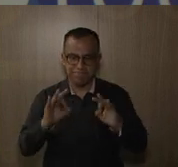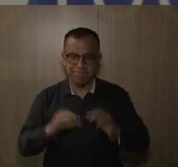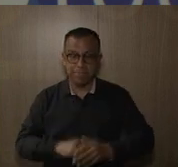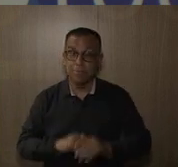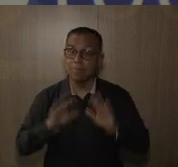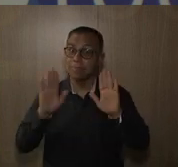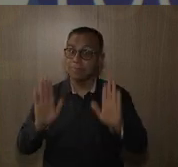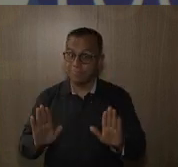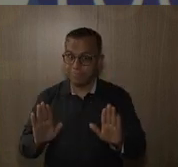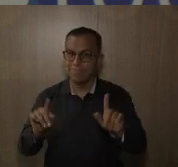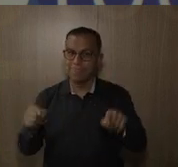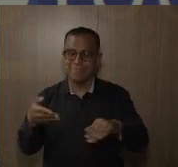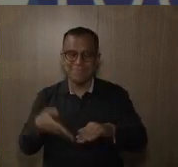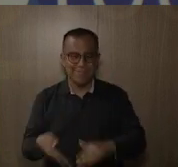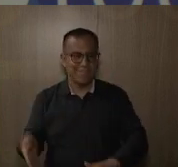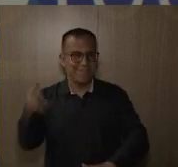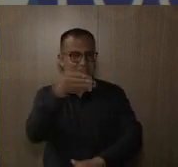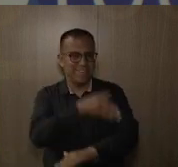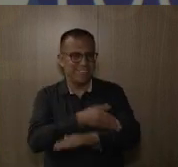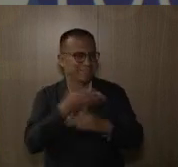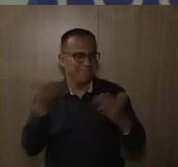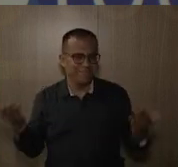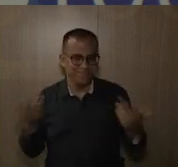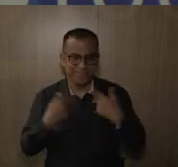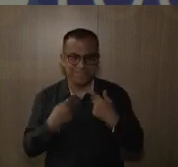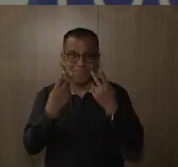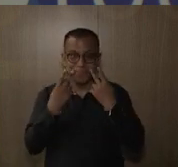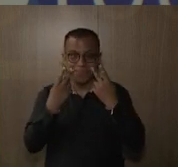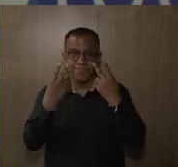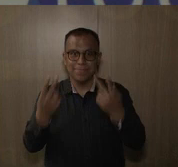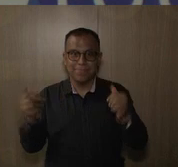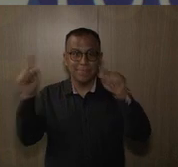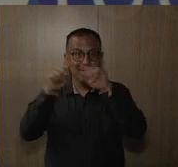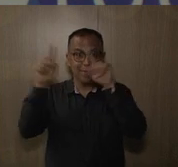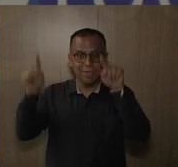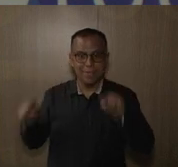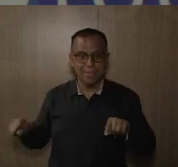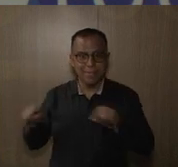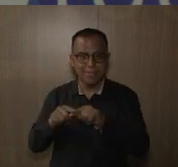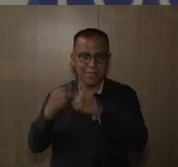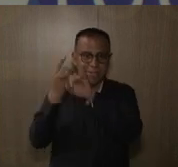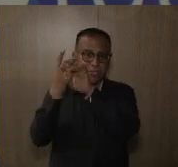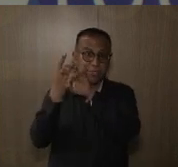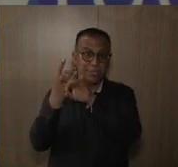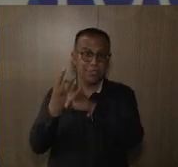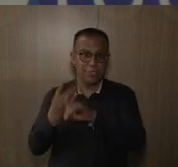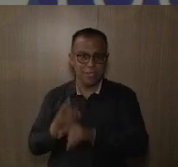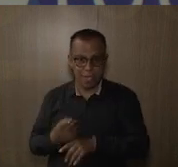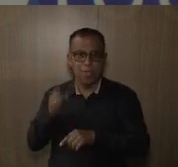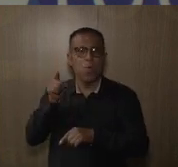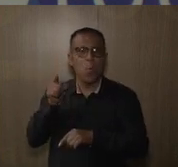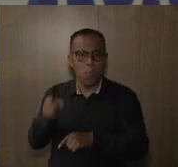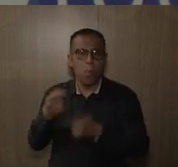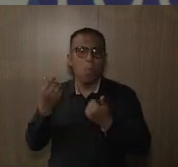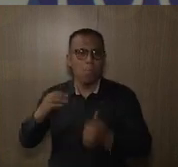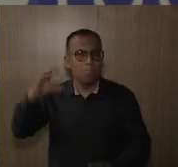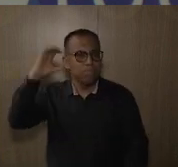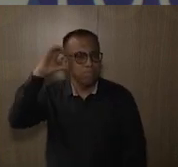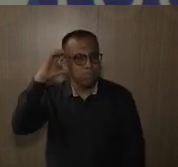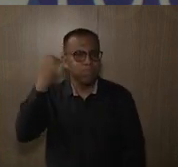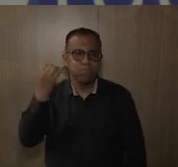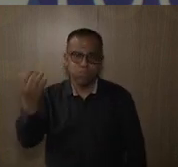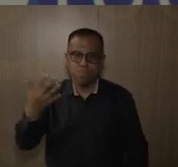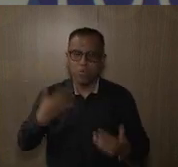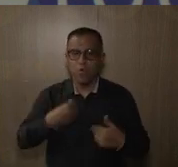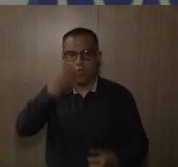Pero antes, los vamos a invitar a revisar el muro del chat de la plataforma por donde nos siguen a esta hora, ya sea